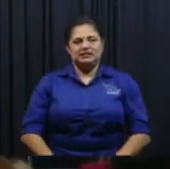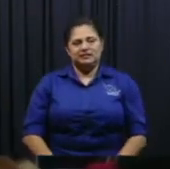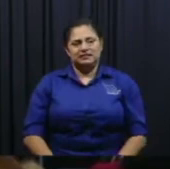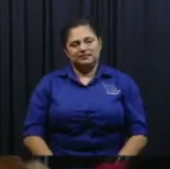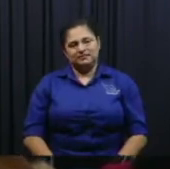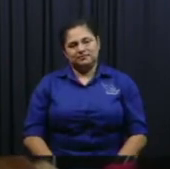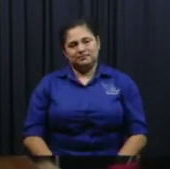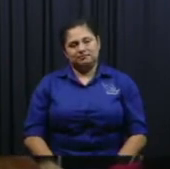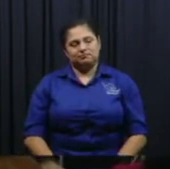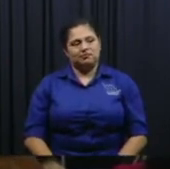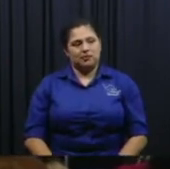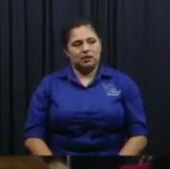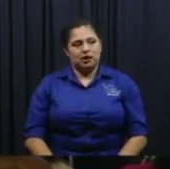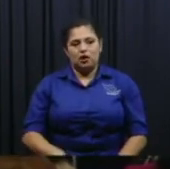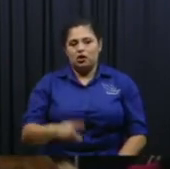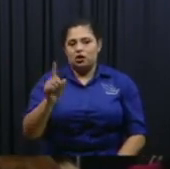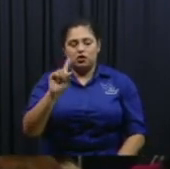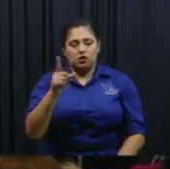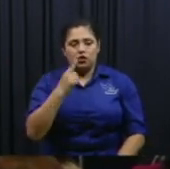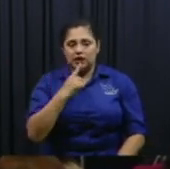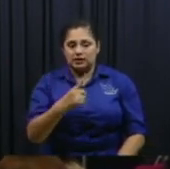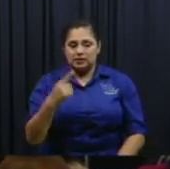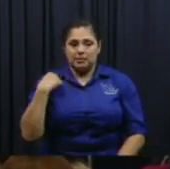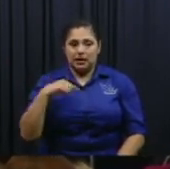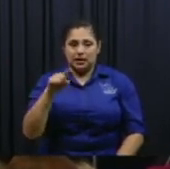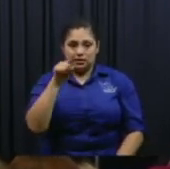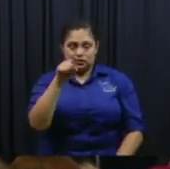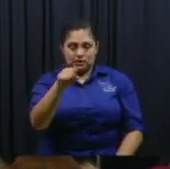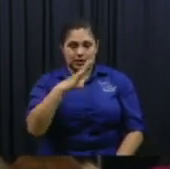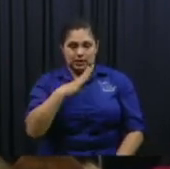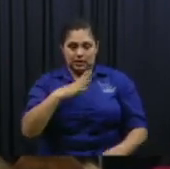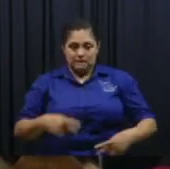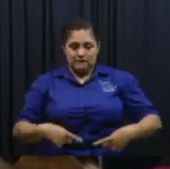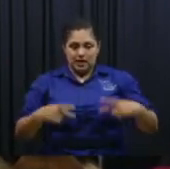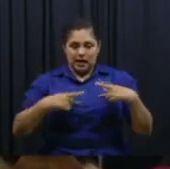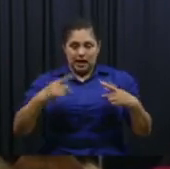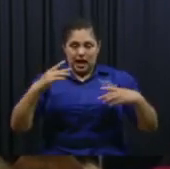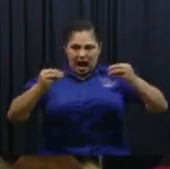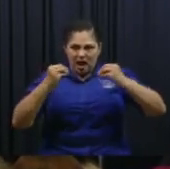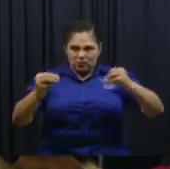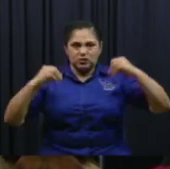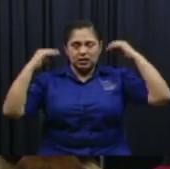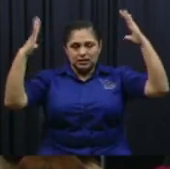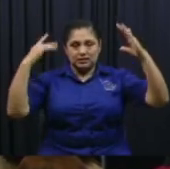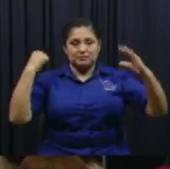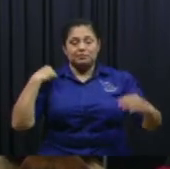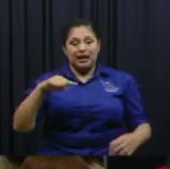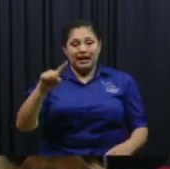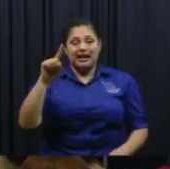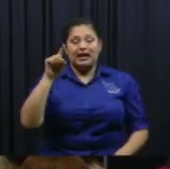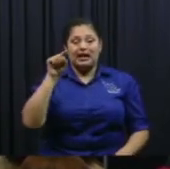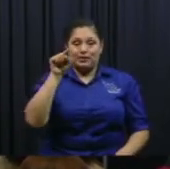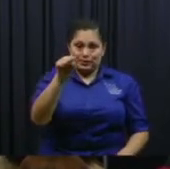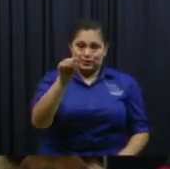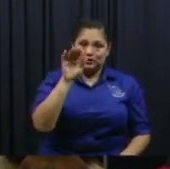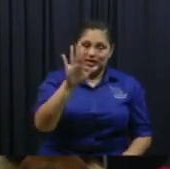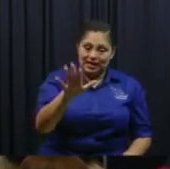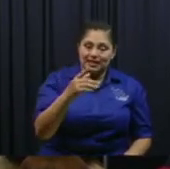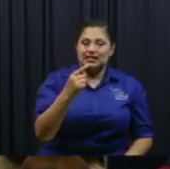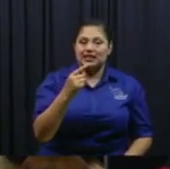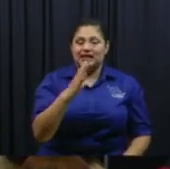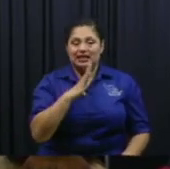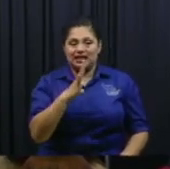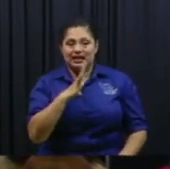no dice para que tengan la vida en abundancia si no dice para que tengan vida